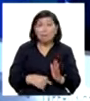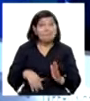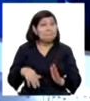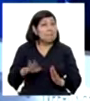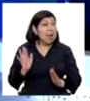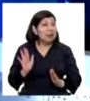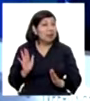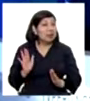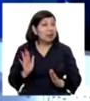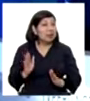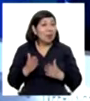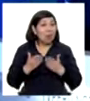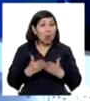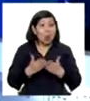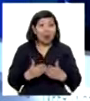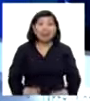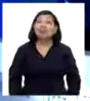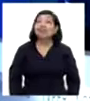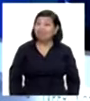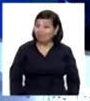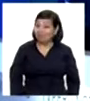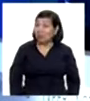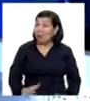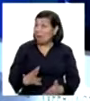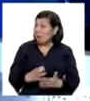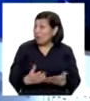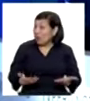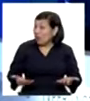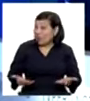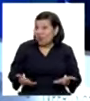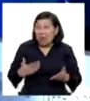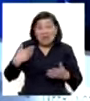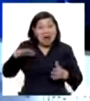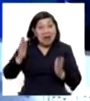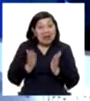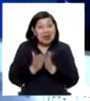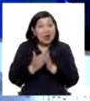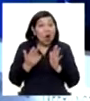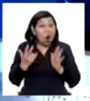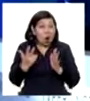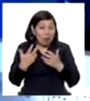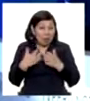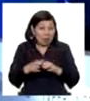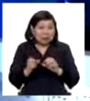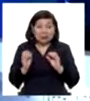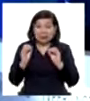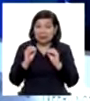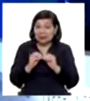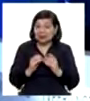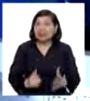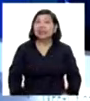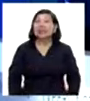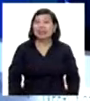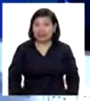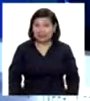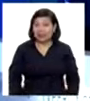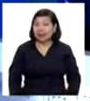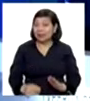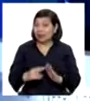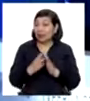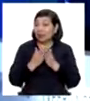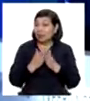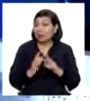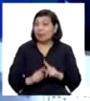grueso ha sido portuario. ¿Portuario? Y eso que son los menos, digamos, porque son... Claro. 8 empresas concesionarias en el